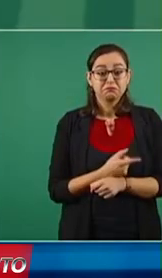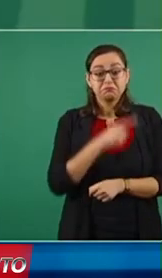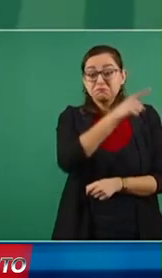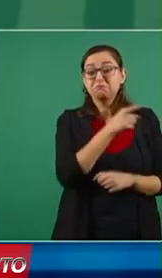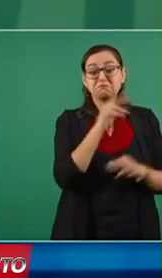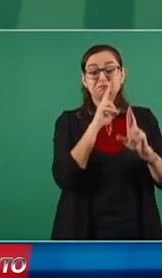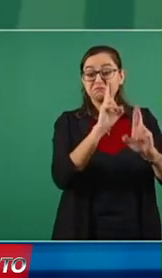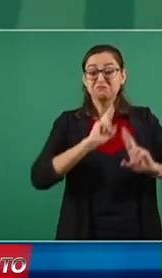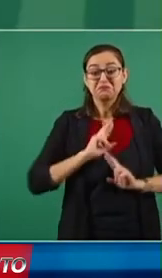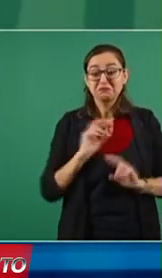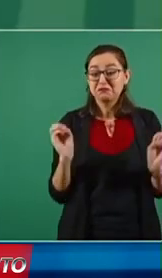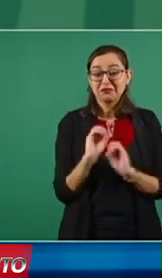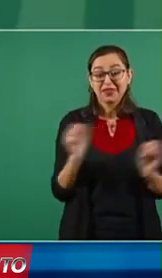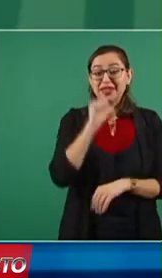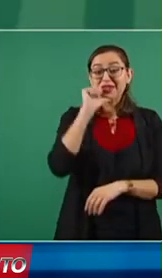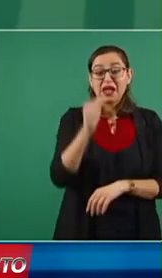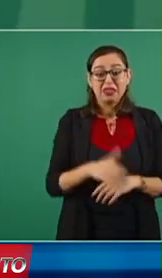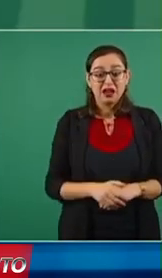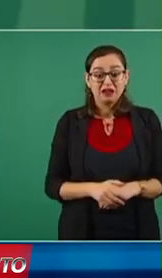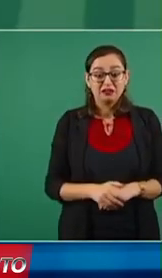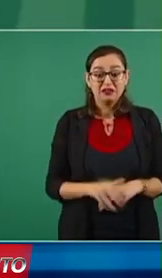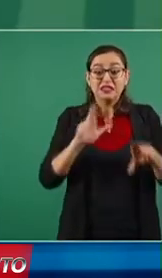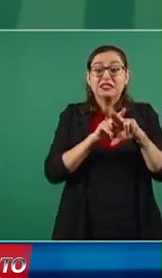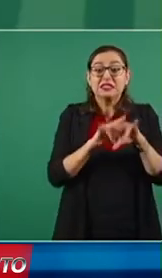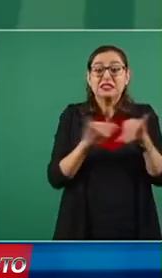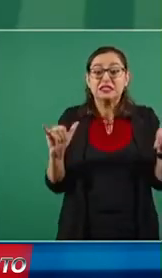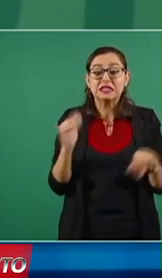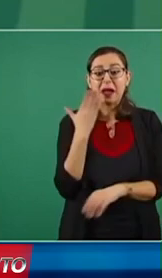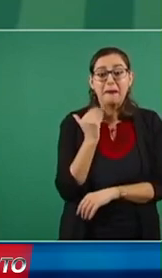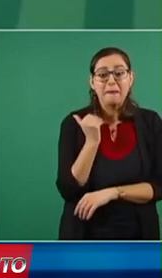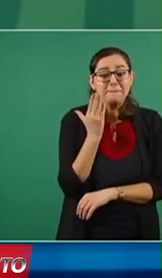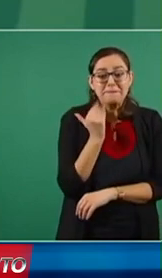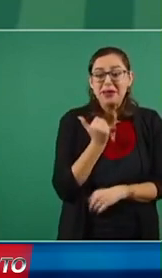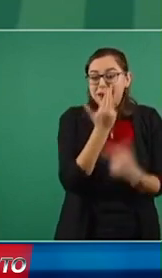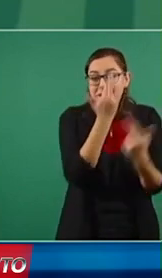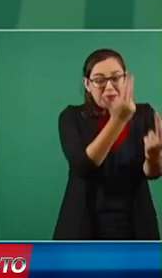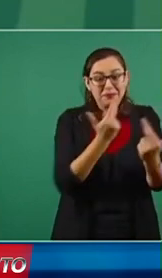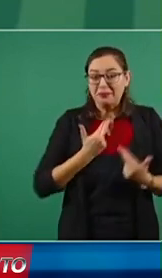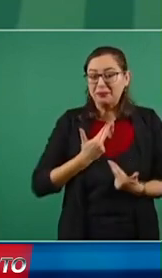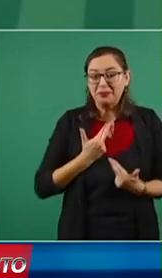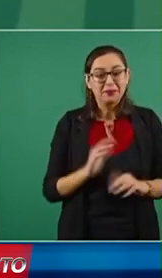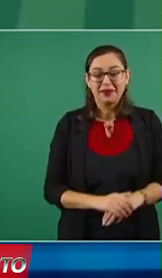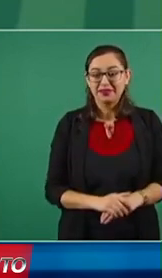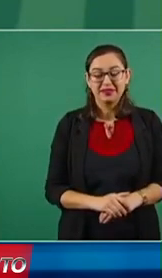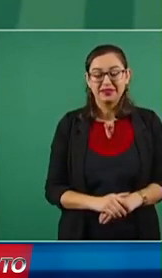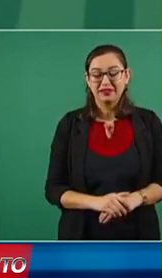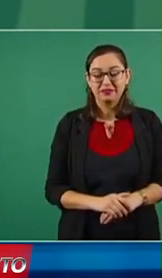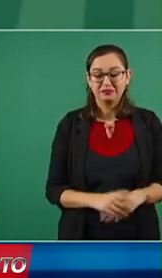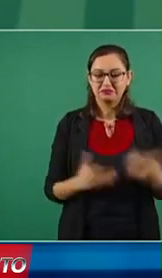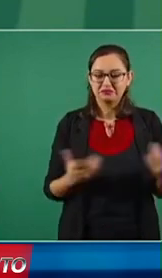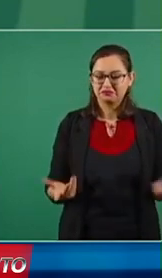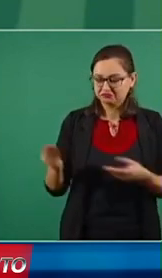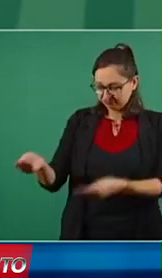allí como asesor general. ¿Quién es Joaquín Molina Leza? Joaquín Molina Leza es un señor que fue quien